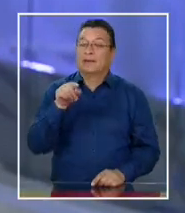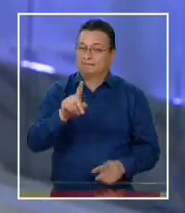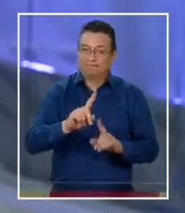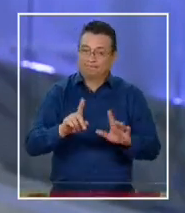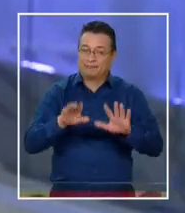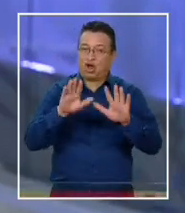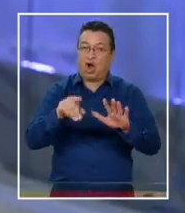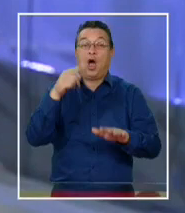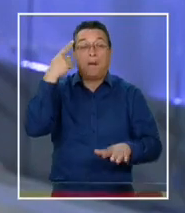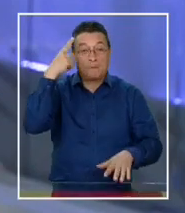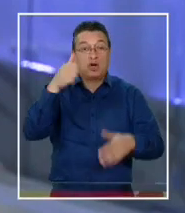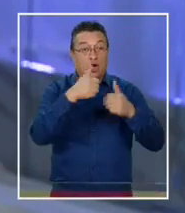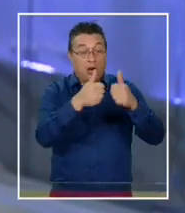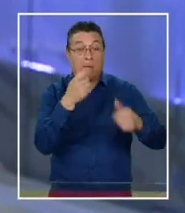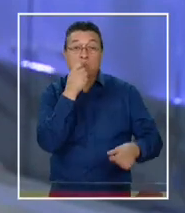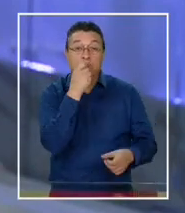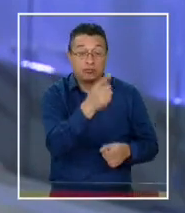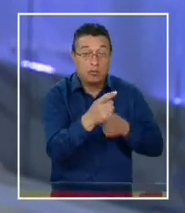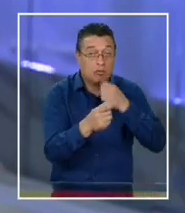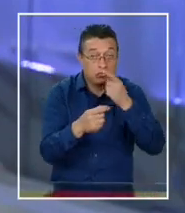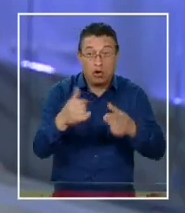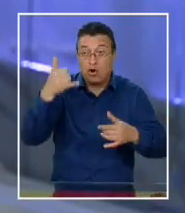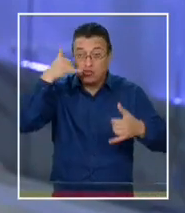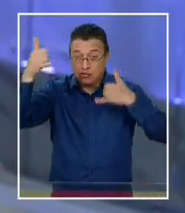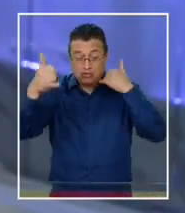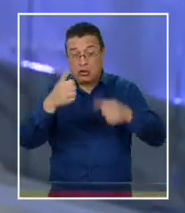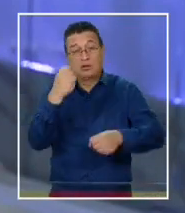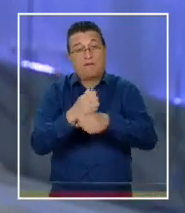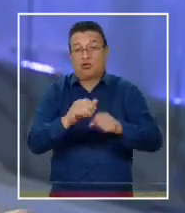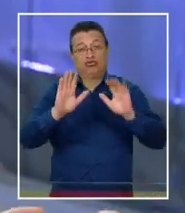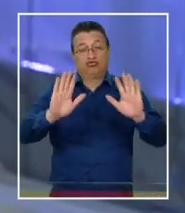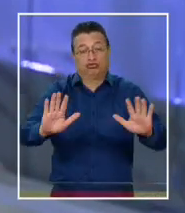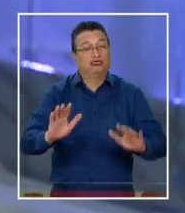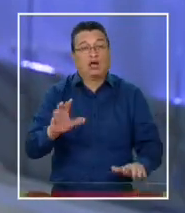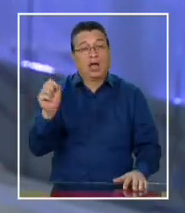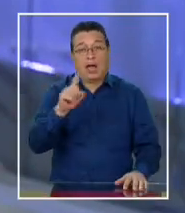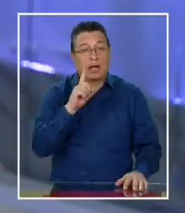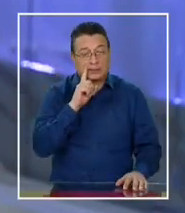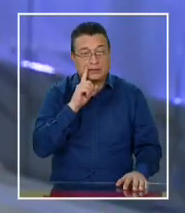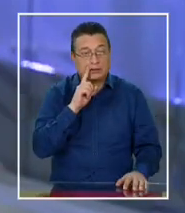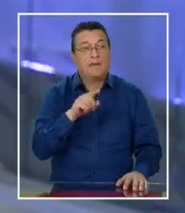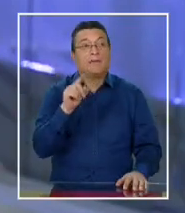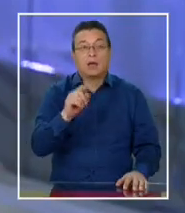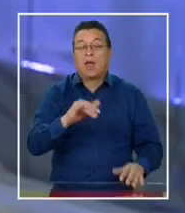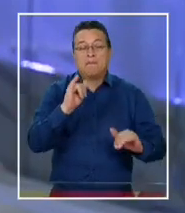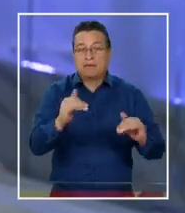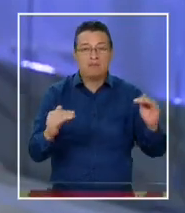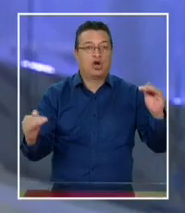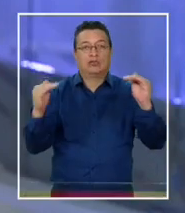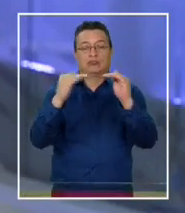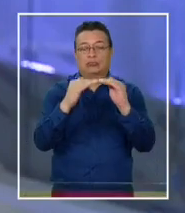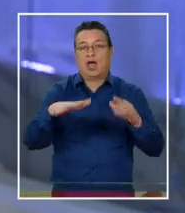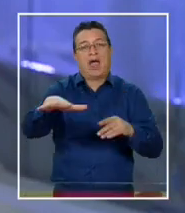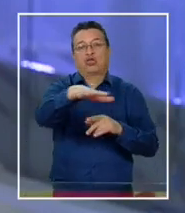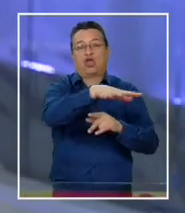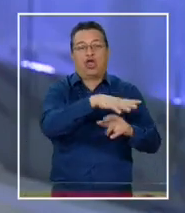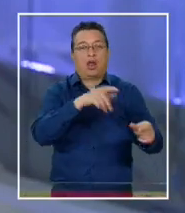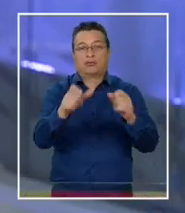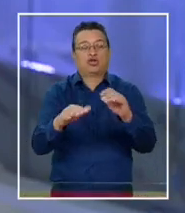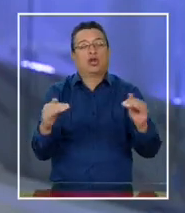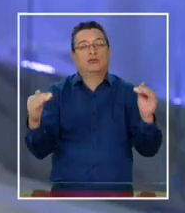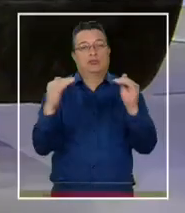parlamentarias este problema o denuncias a la autoridad es parte de su tarea y lo importante es que lo hagan con el mismo trato y mismas condiciones a todas las